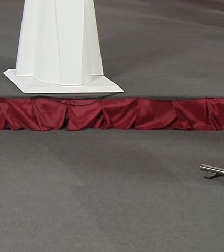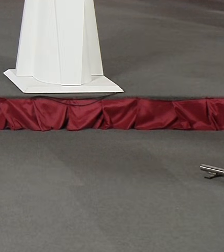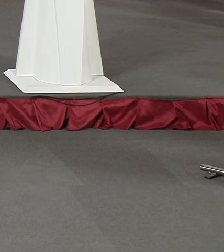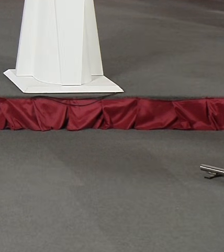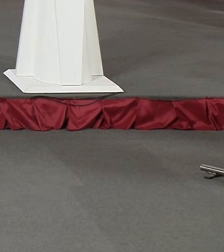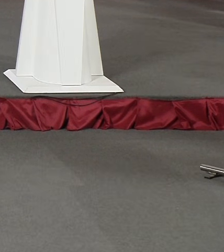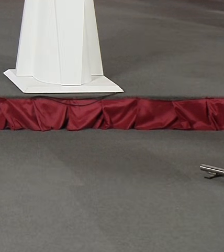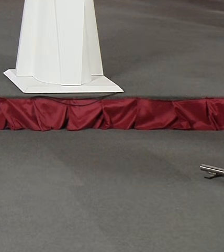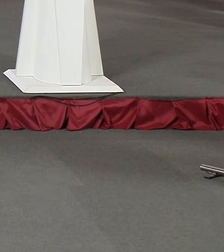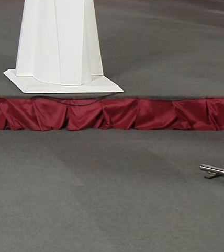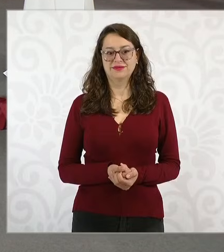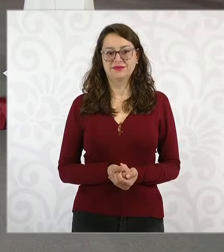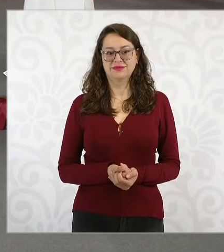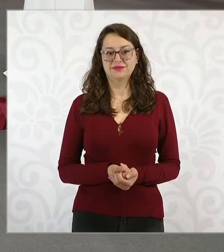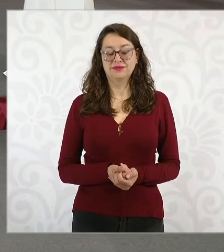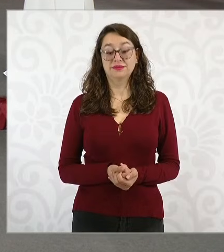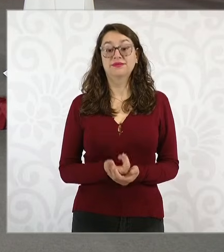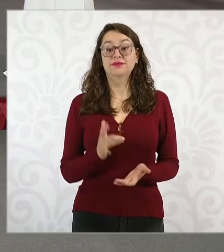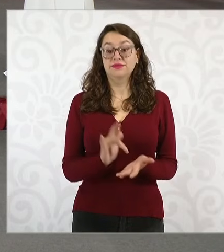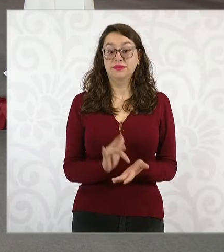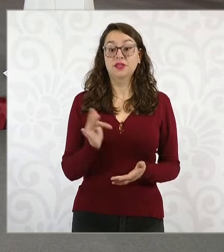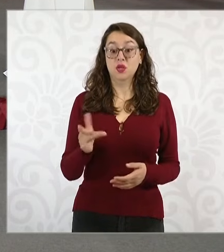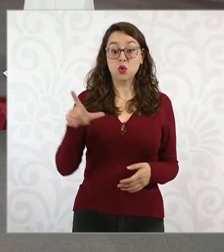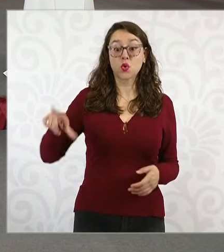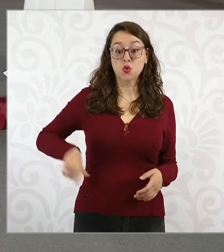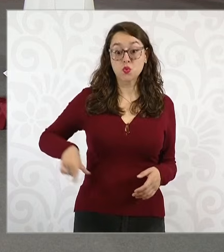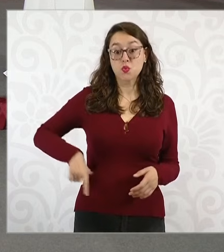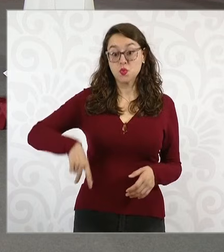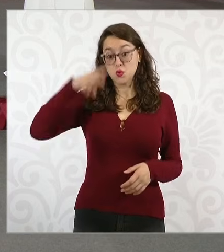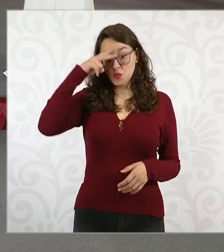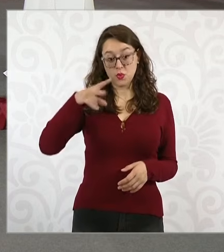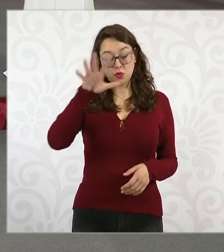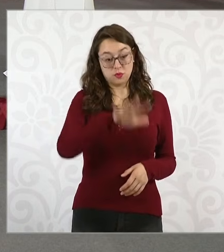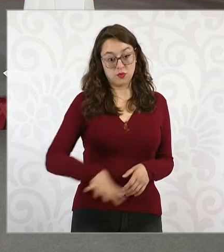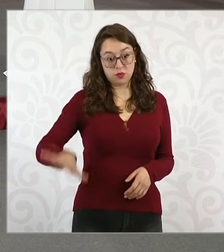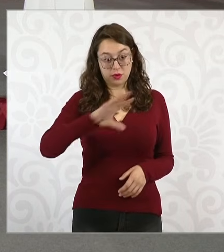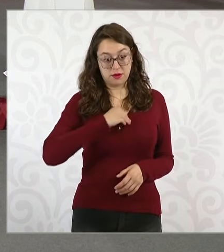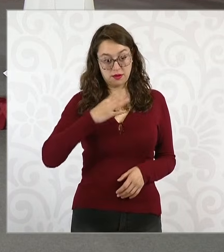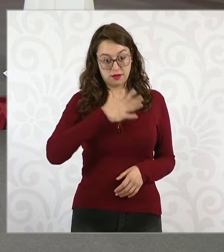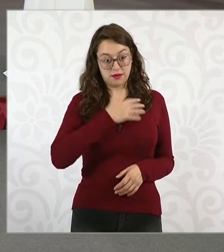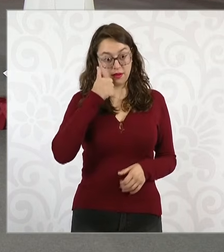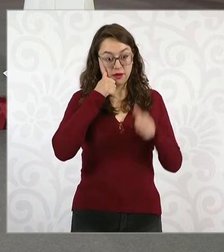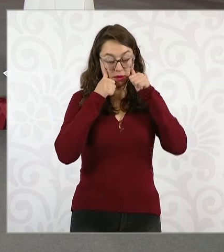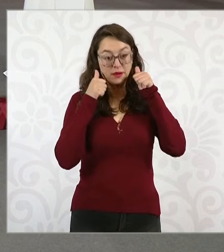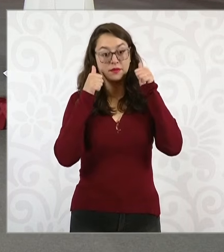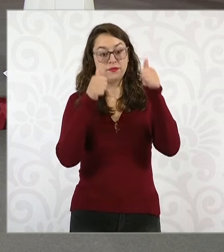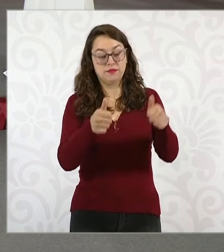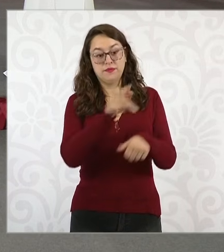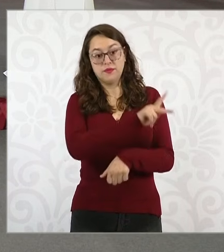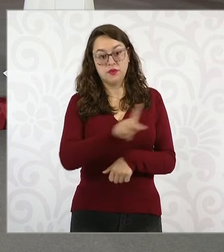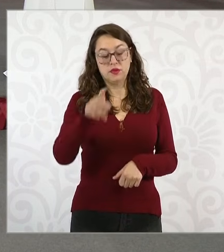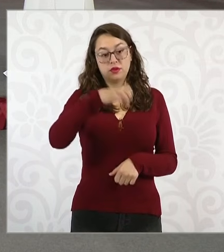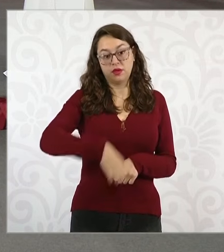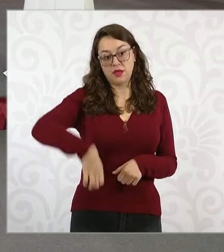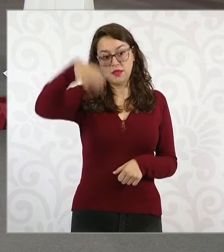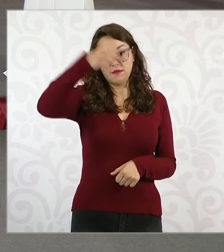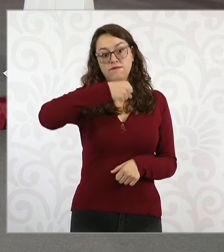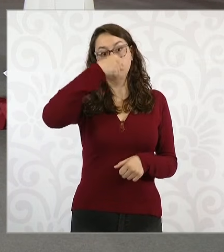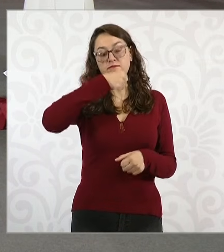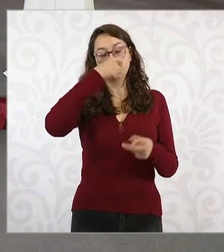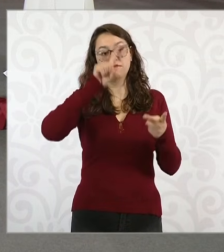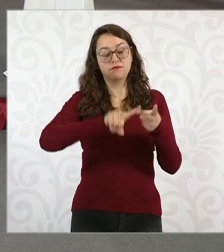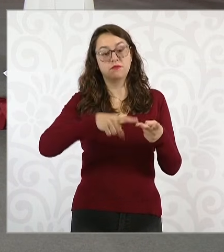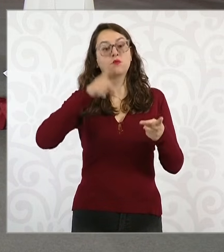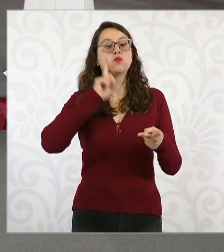Muchas gracias. El Gobierno de México está al pendiente del bienestar de las personas, adultas mayores, mujeres y personas